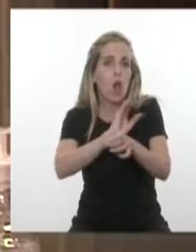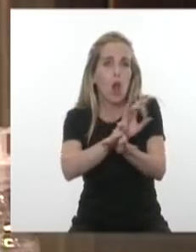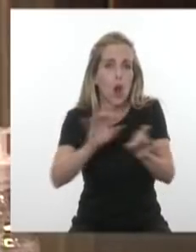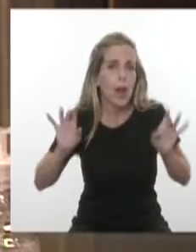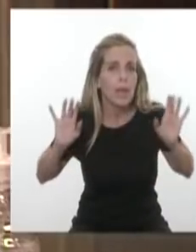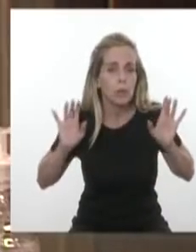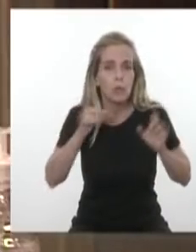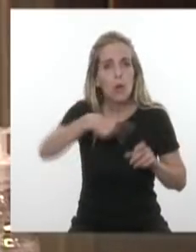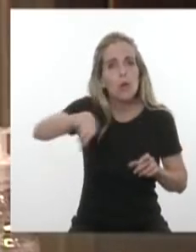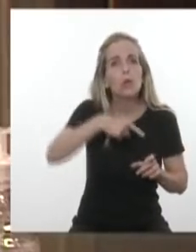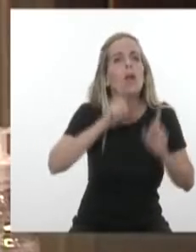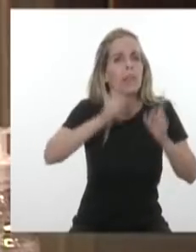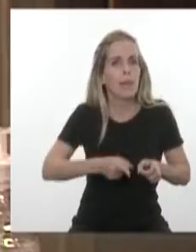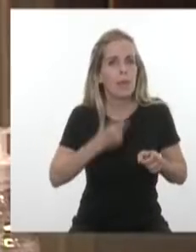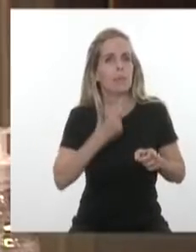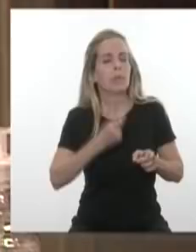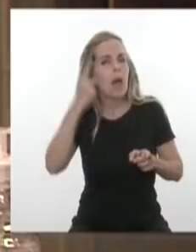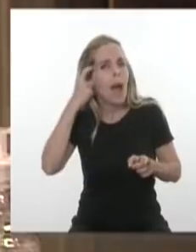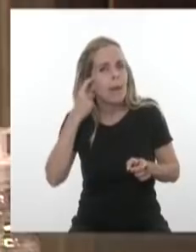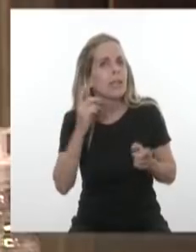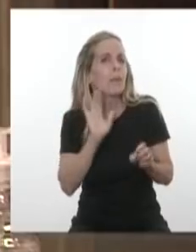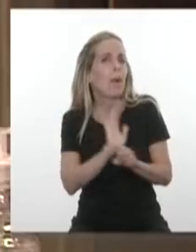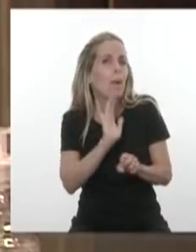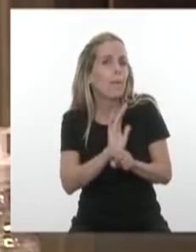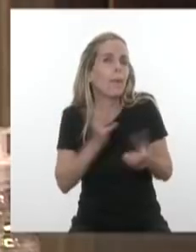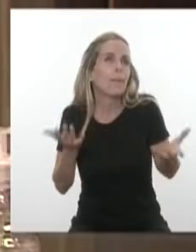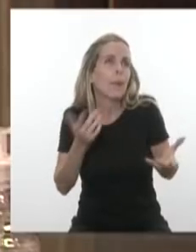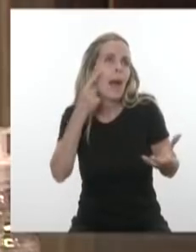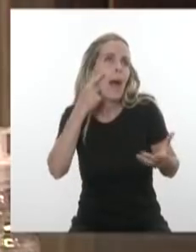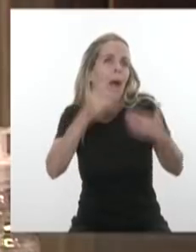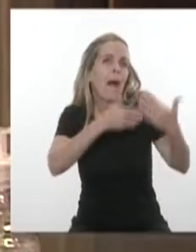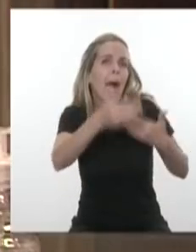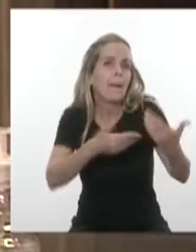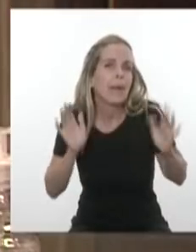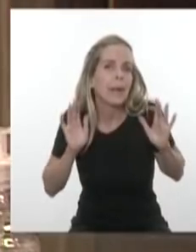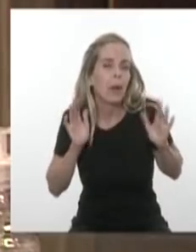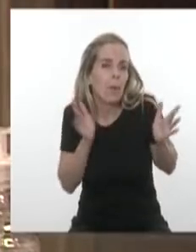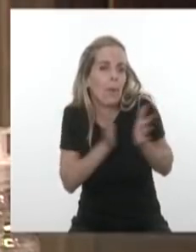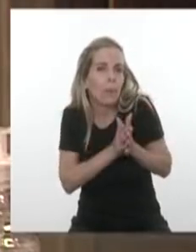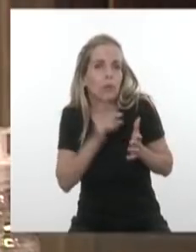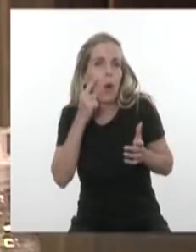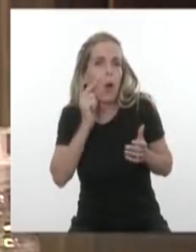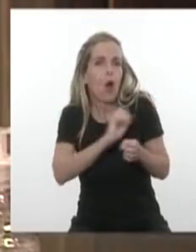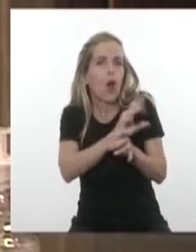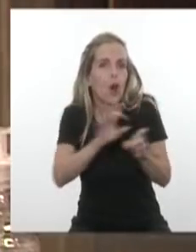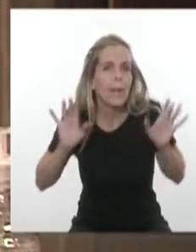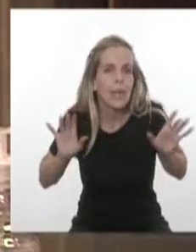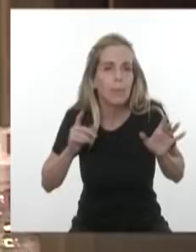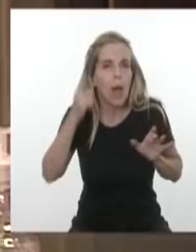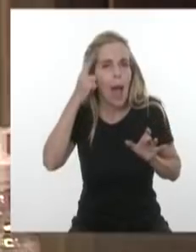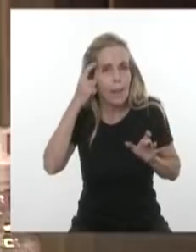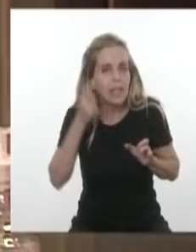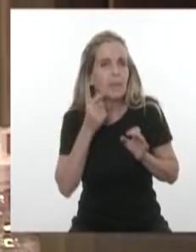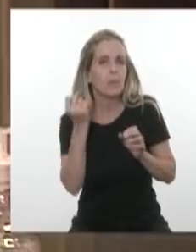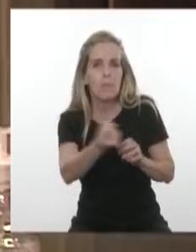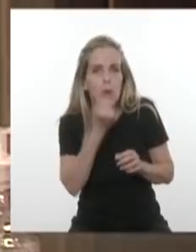aprendimos a convivir y a producir con el comida aprendimos a educar con cuidados